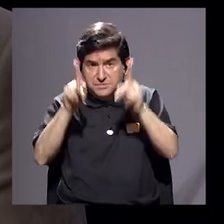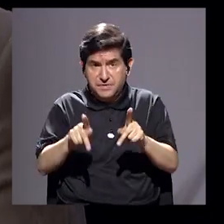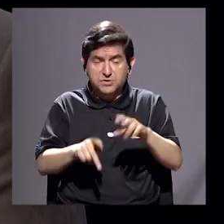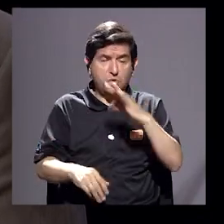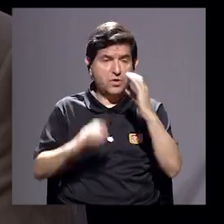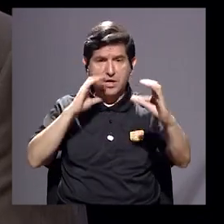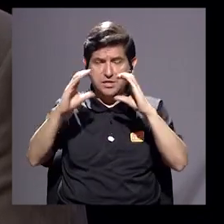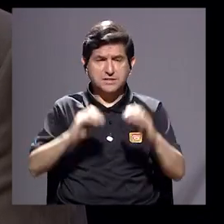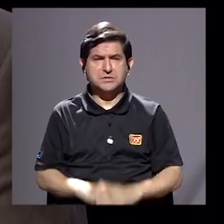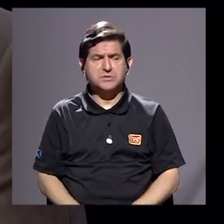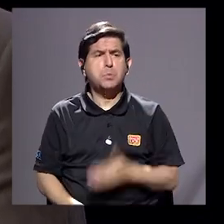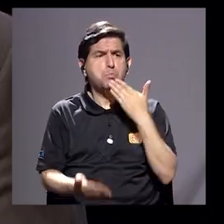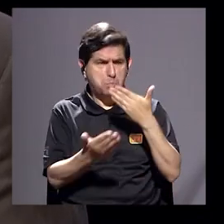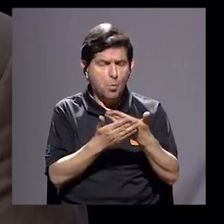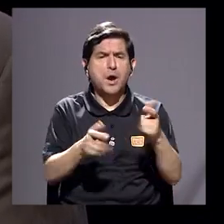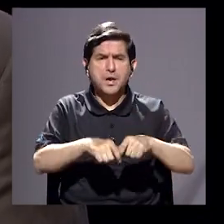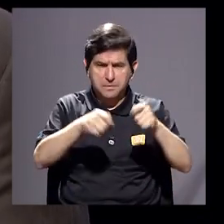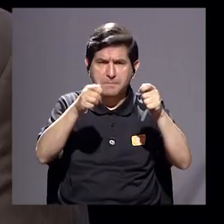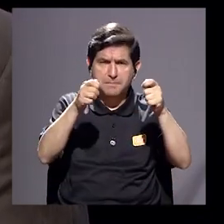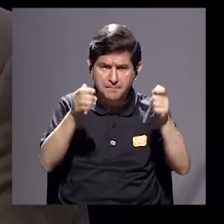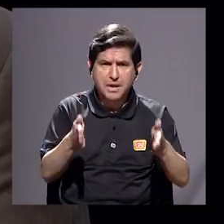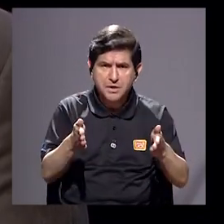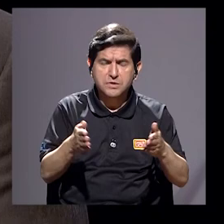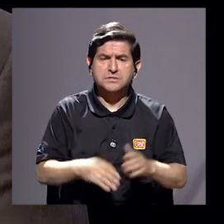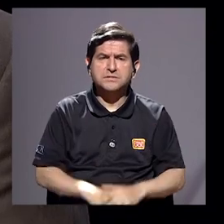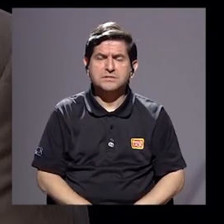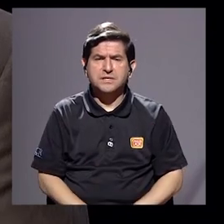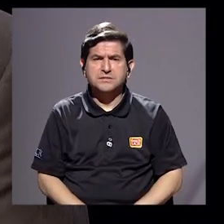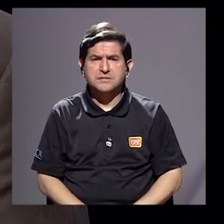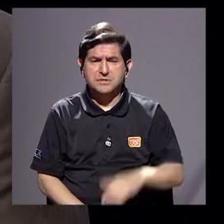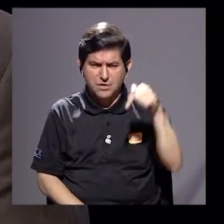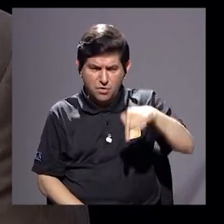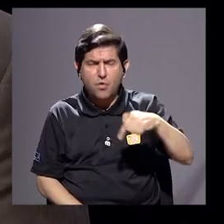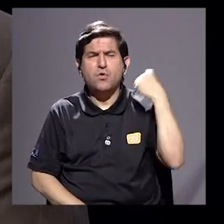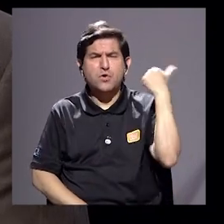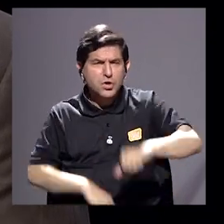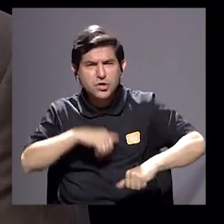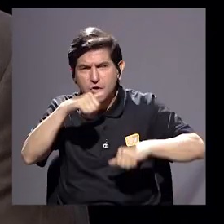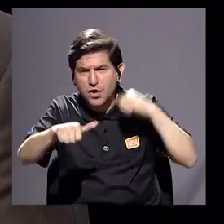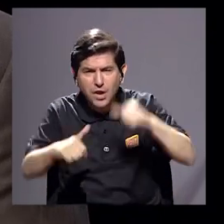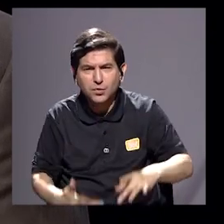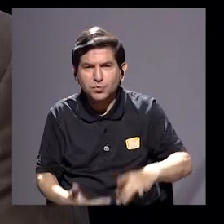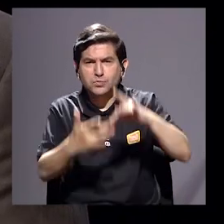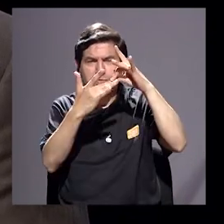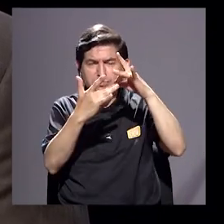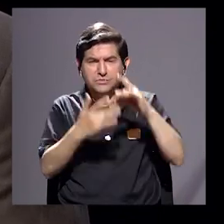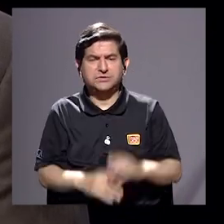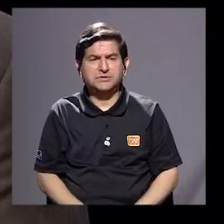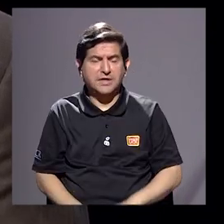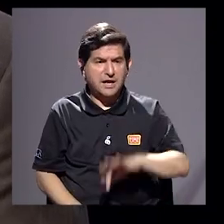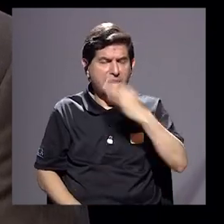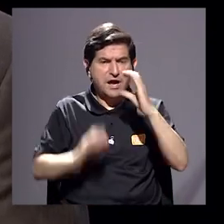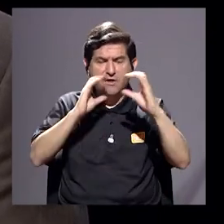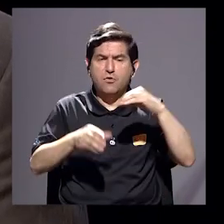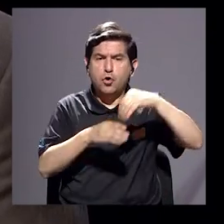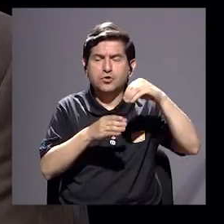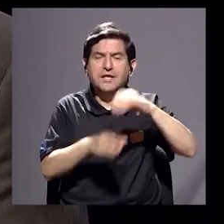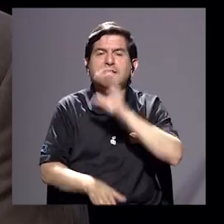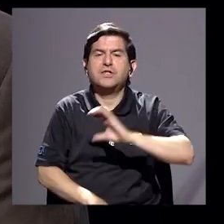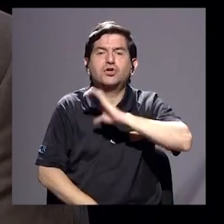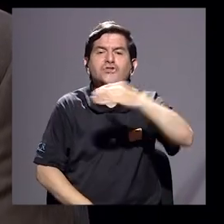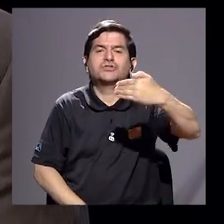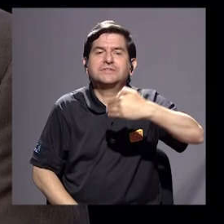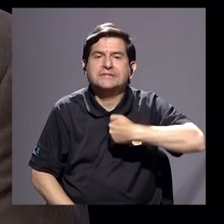gente y medios de comunicación que acción pueden periodismo todos sabemos distinguido y tira la lucha es fundamentalmente buscar medios que den contenidos de